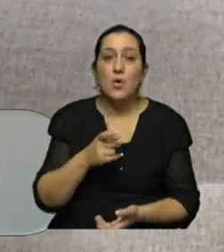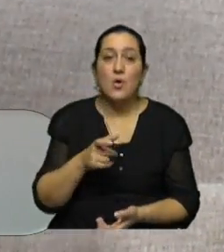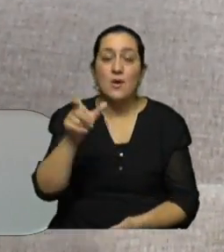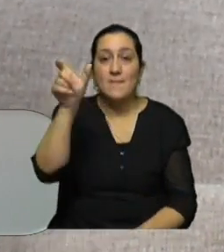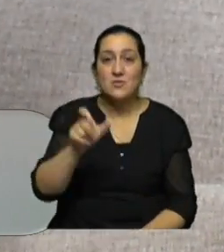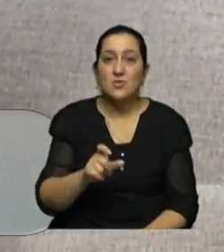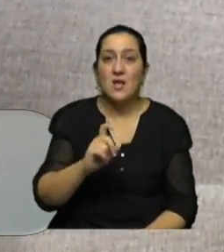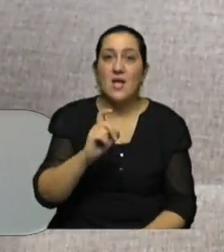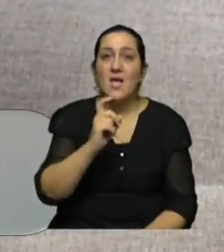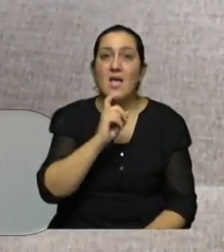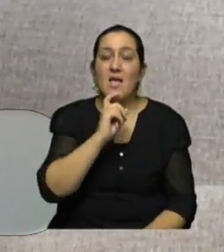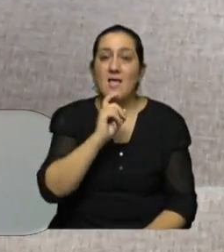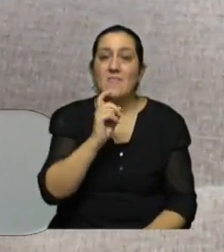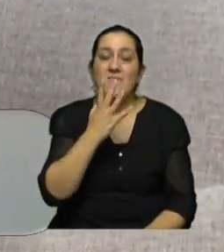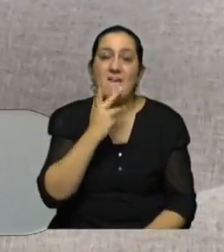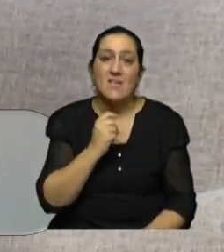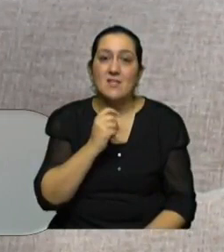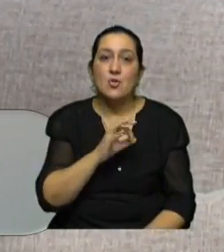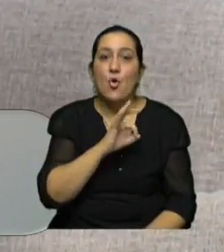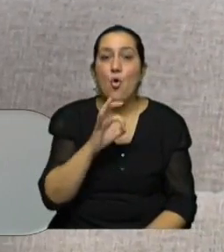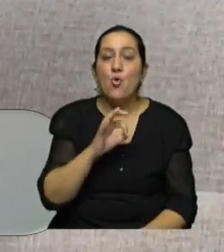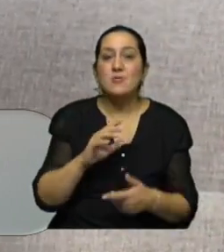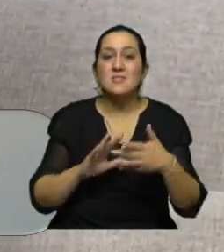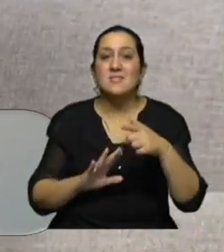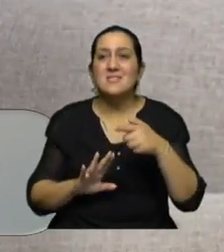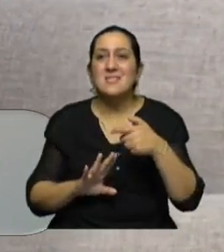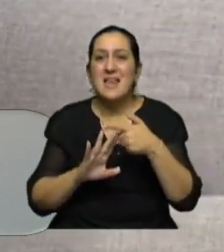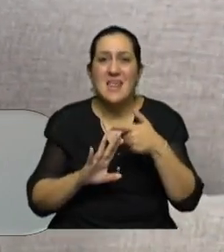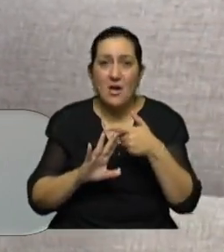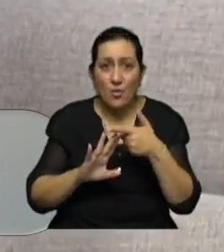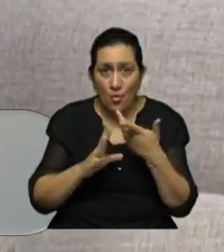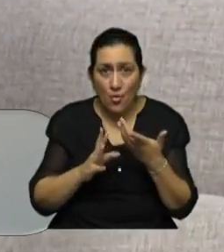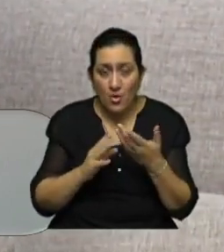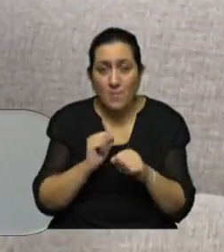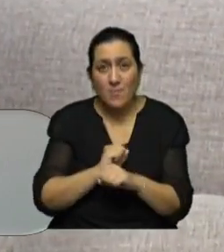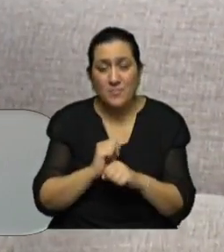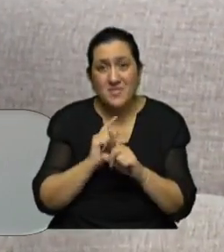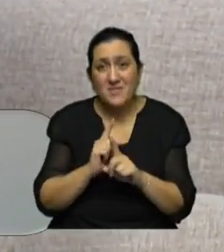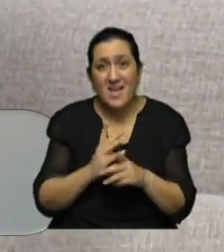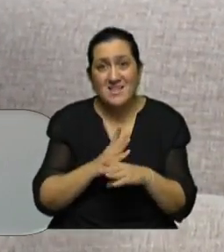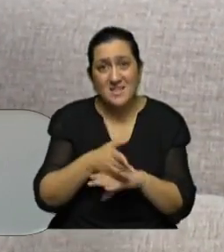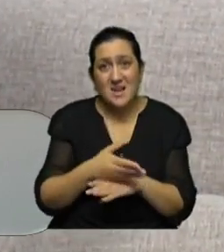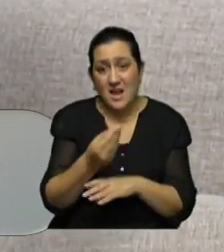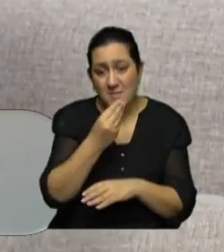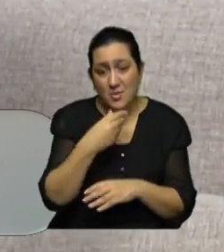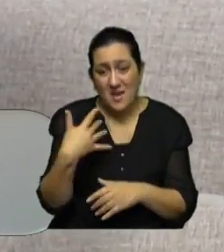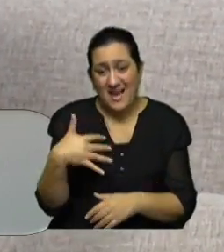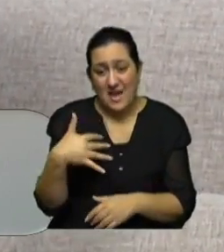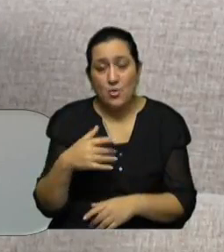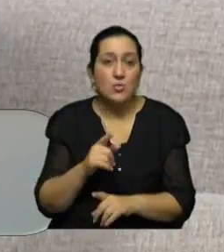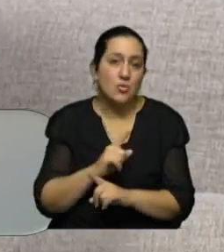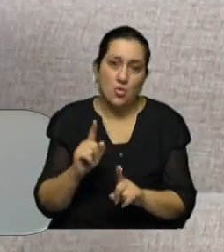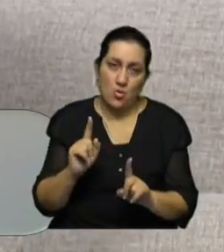celíaco que para tener una canasta básica tiene que acceder a alimentos que son más costosos? No, se